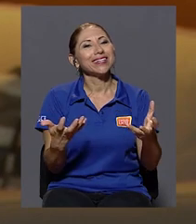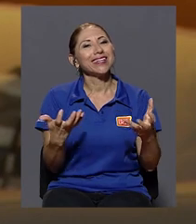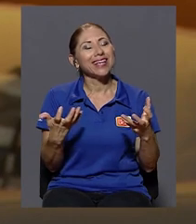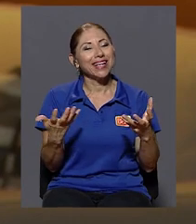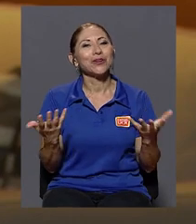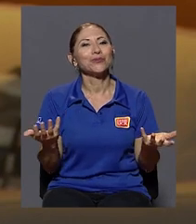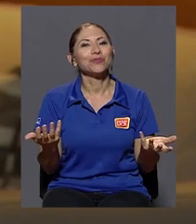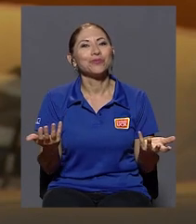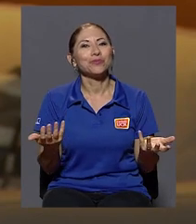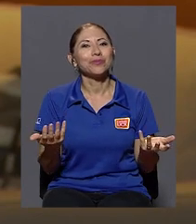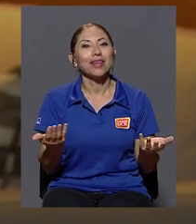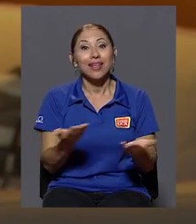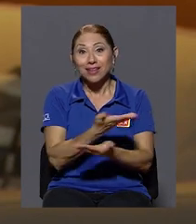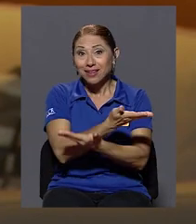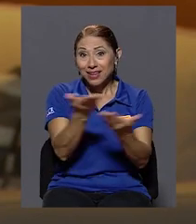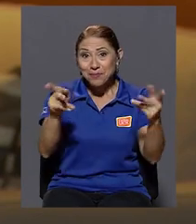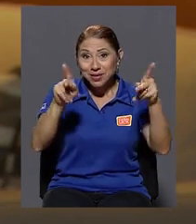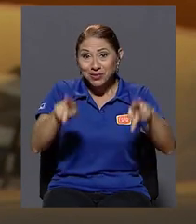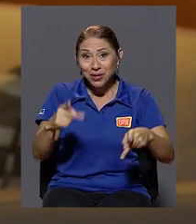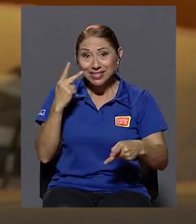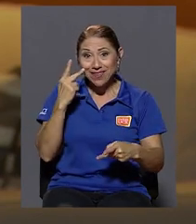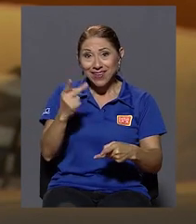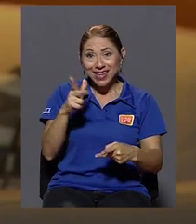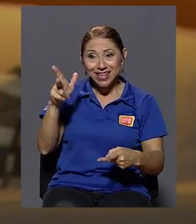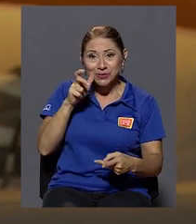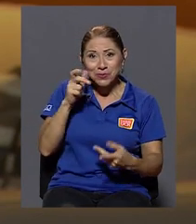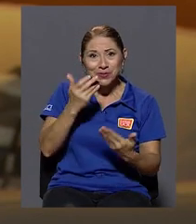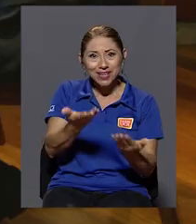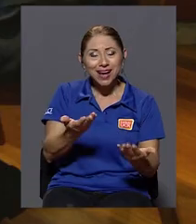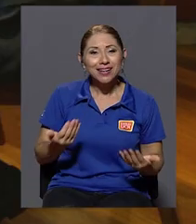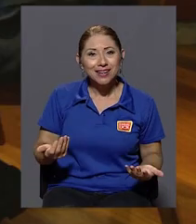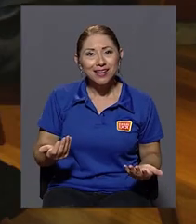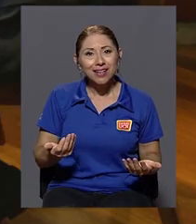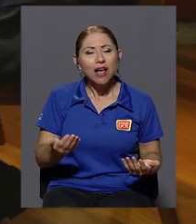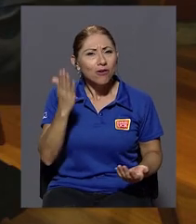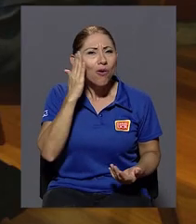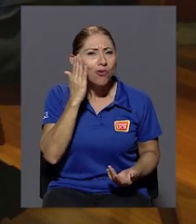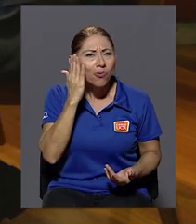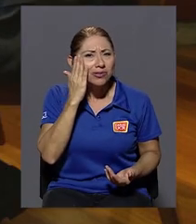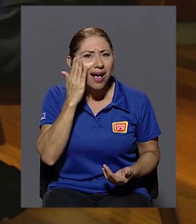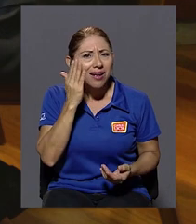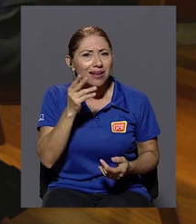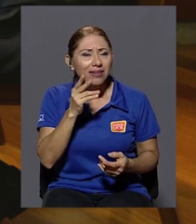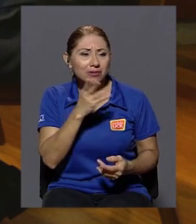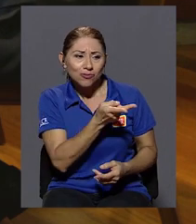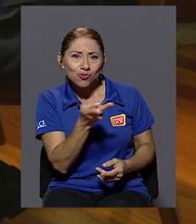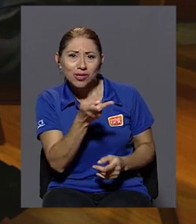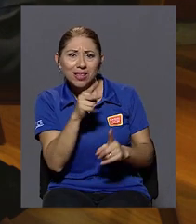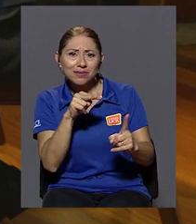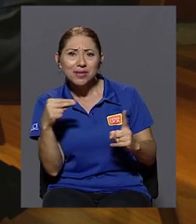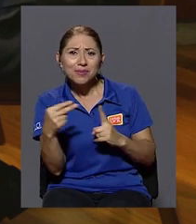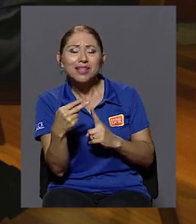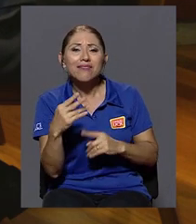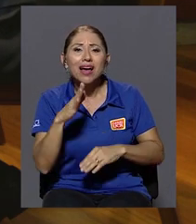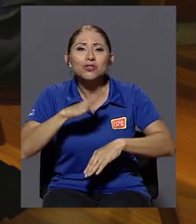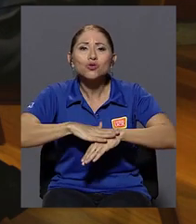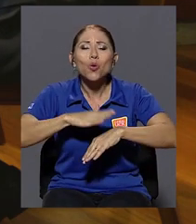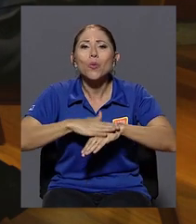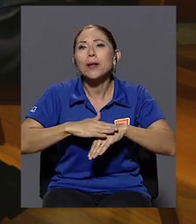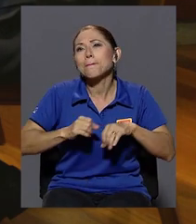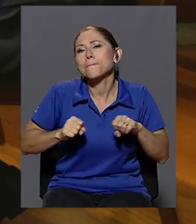quiero que las personas que nos ven y nos escuchan conozcan la perspectiva de ustedes acerca de